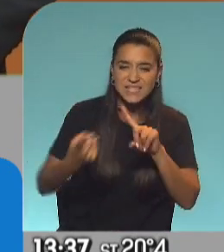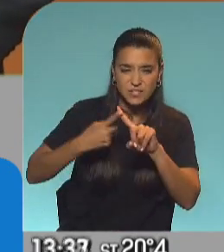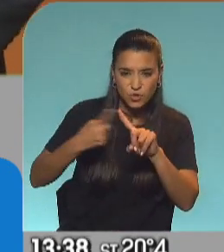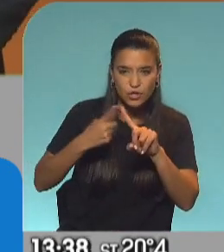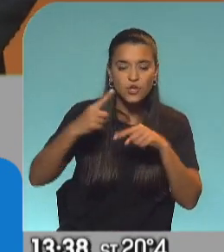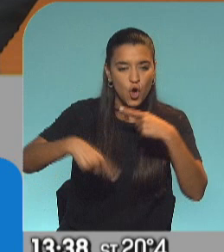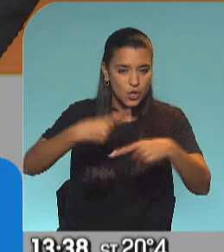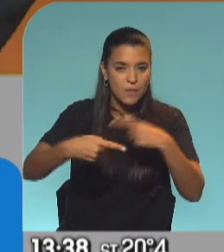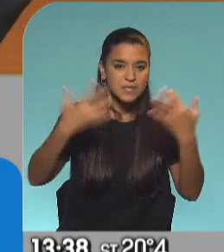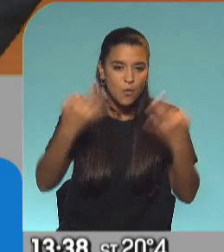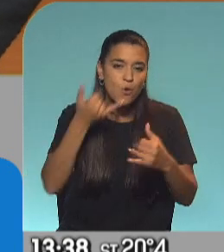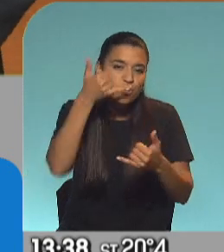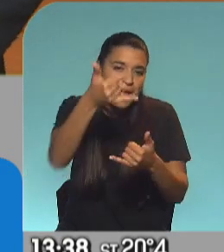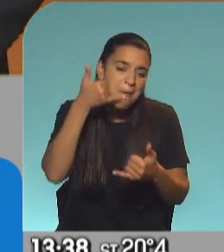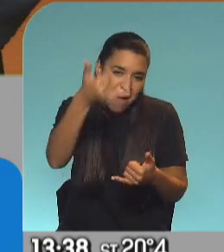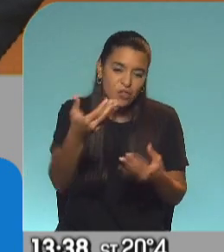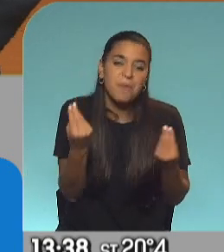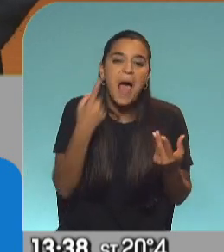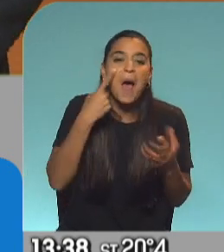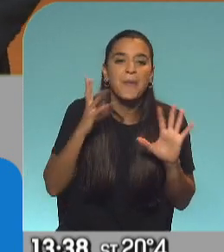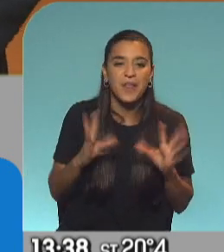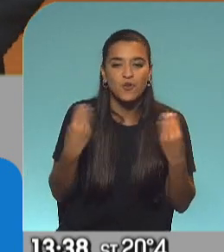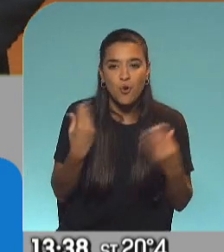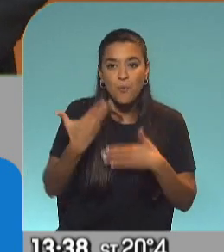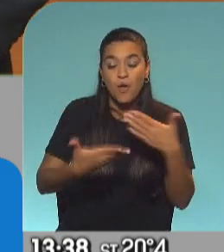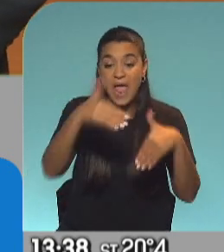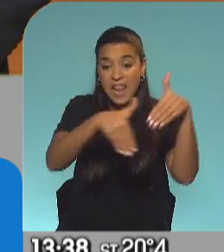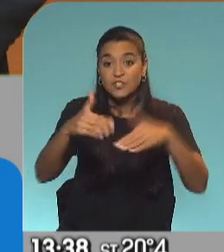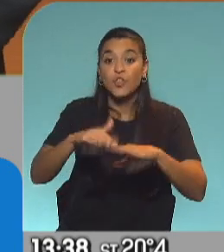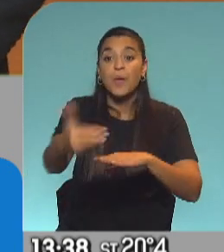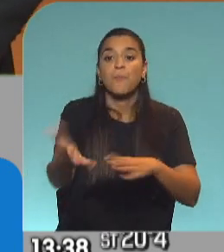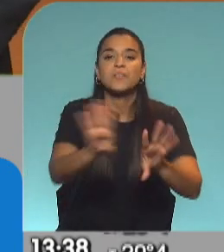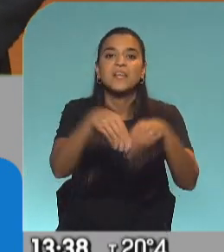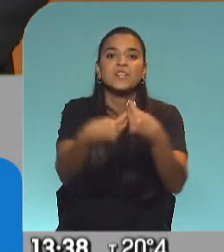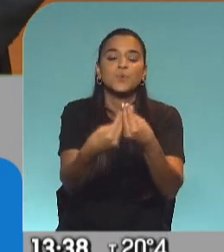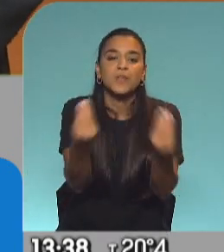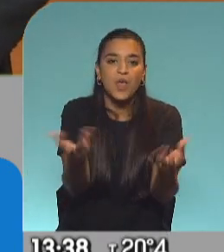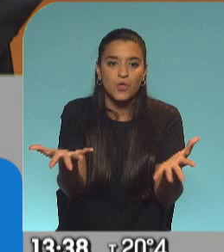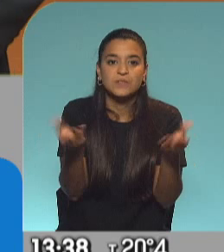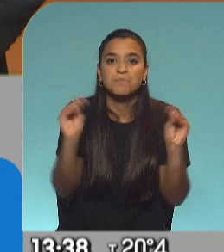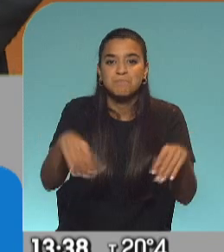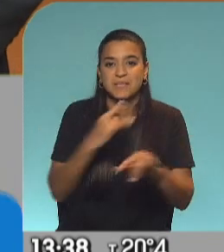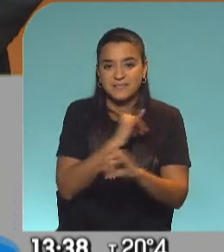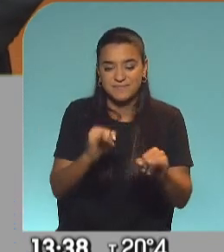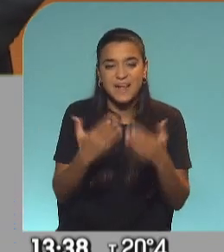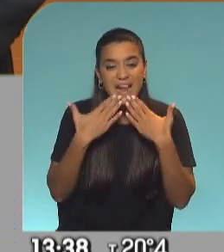Vamos a seguir seguramente llamándote para ver cómo, después de las elecciones y los resultados, qué más se puede decir. Muchas